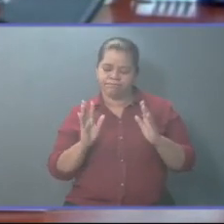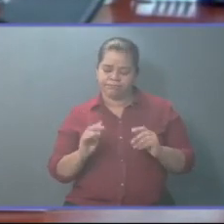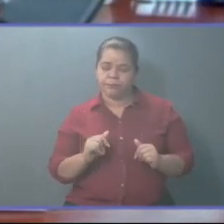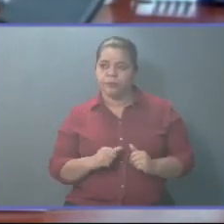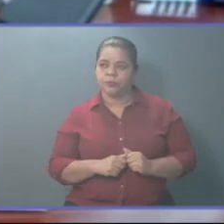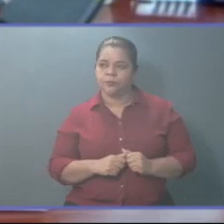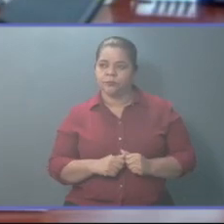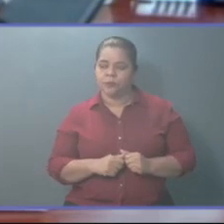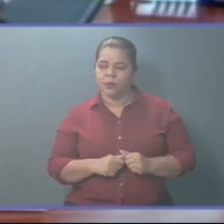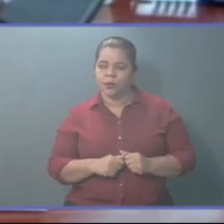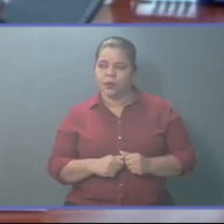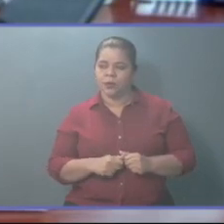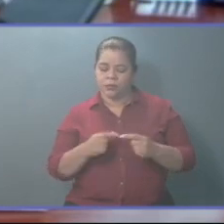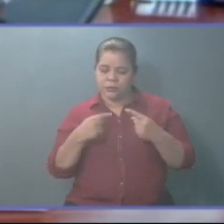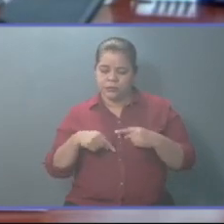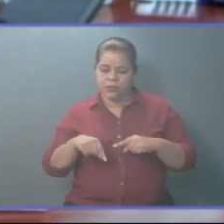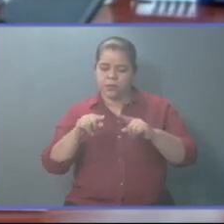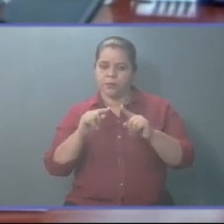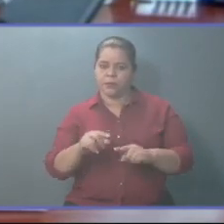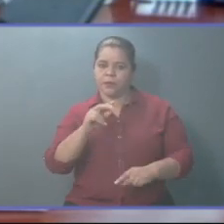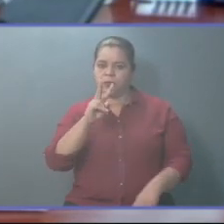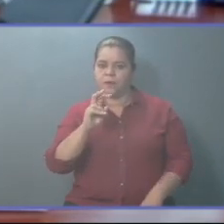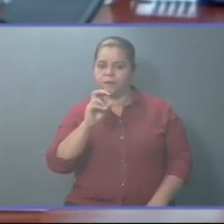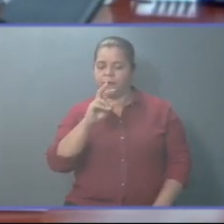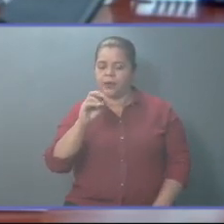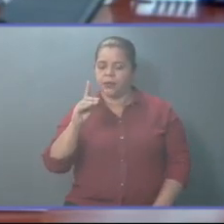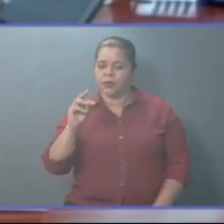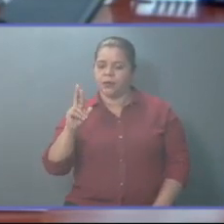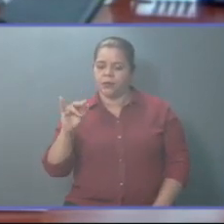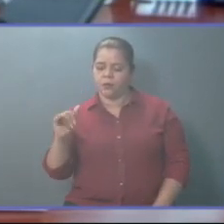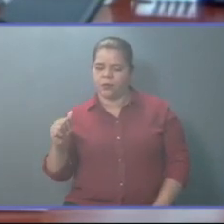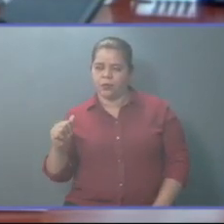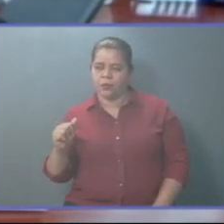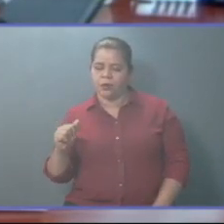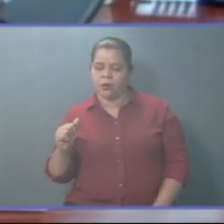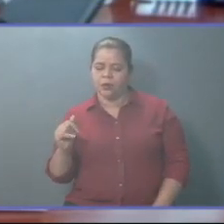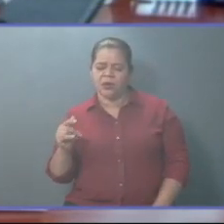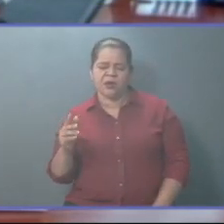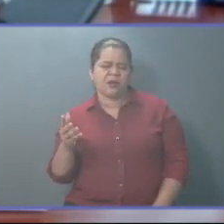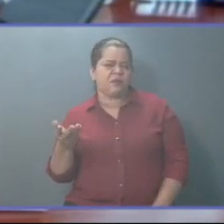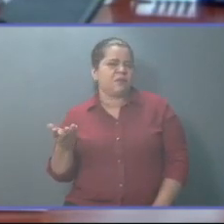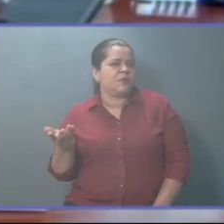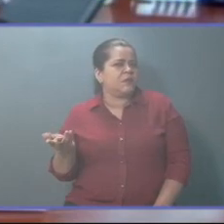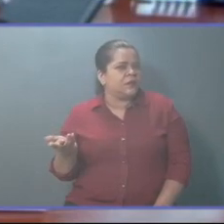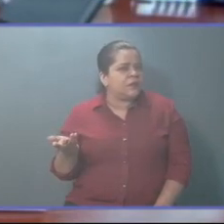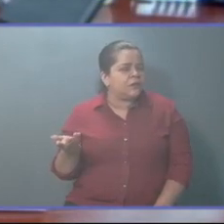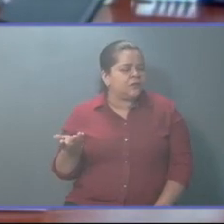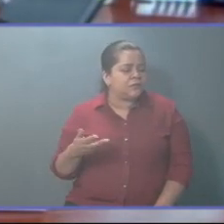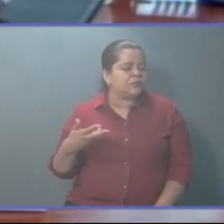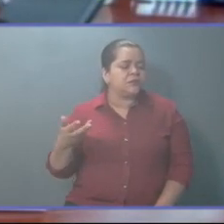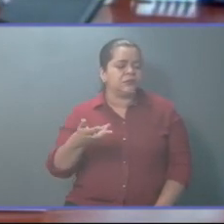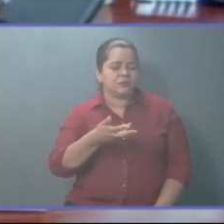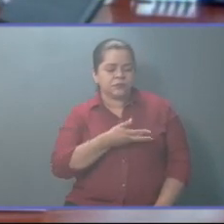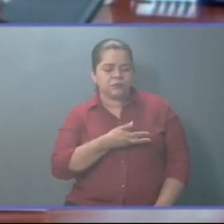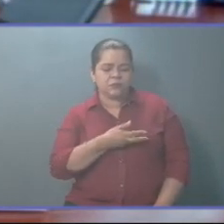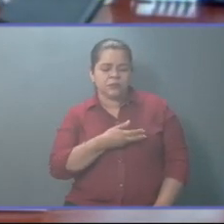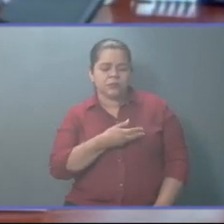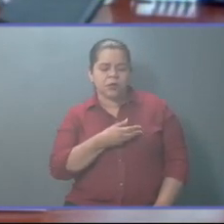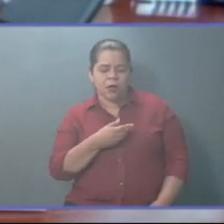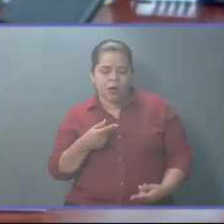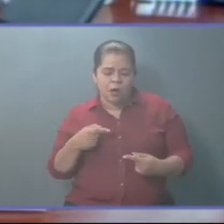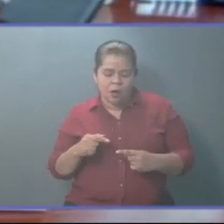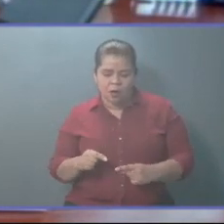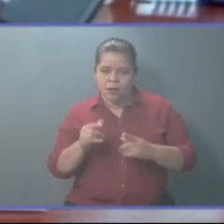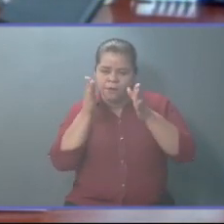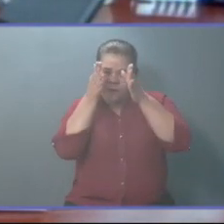porque dice seguimiento y veeduría ciudadana. ¿Por qué estamos caminando hacia